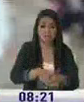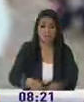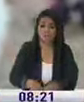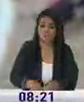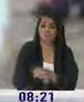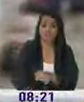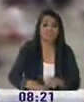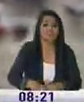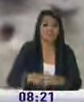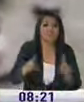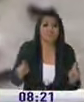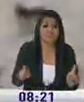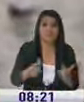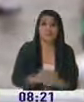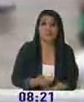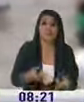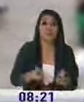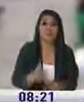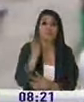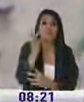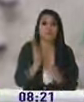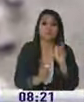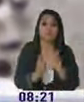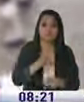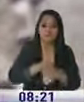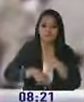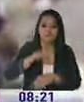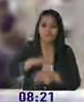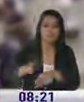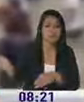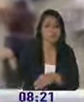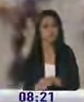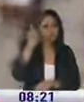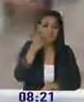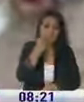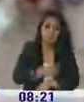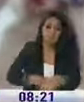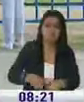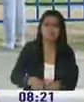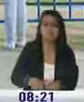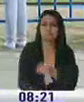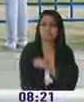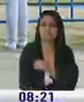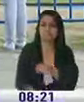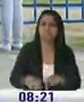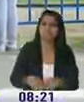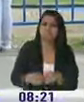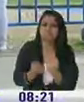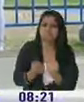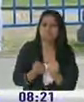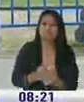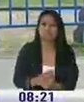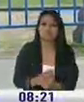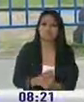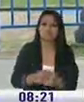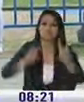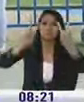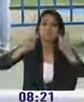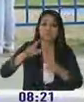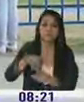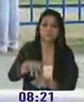considerables, e incluso se reportaron 15 heridos por golpes, cortes y fracturas. Tuvimos muchos daños, más que tal el tema de